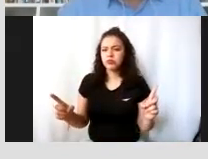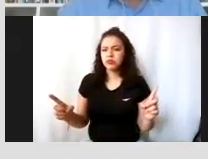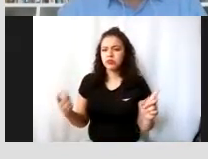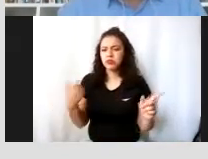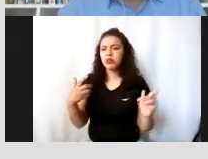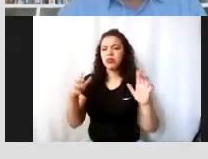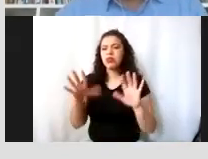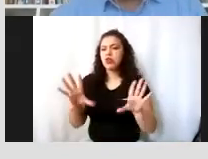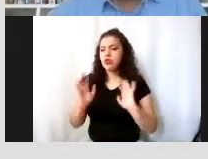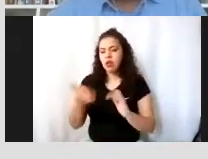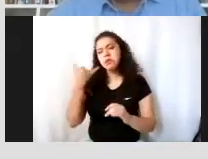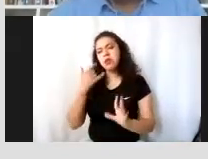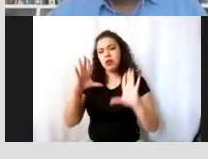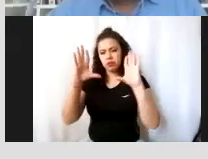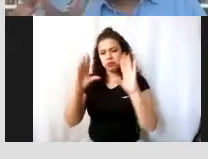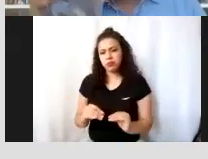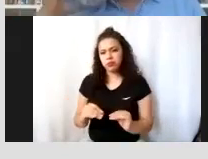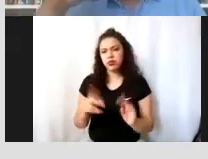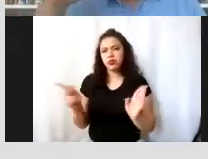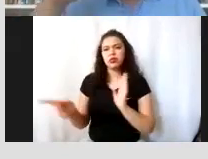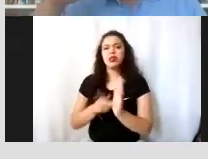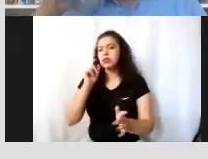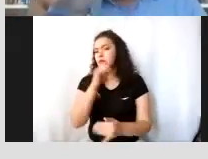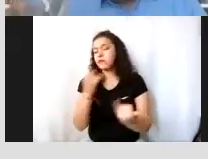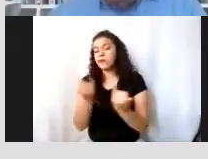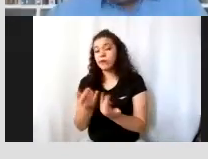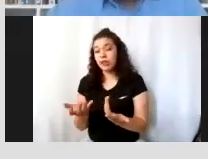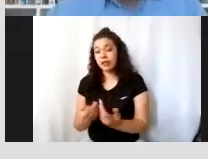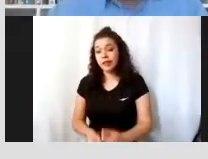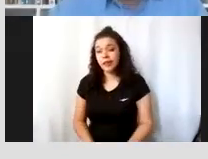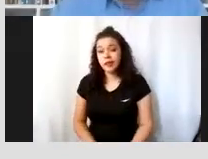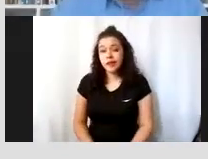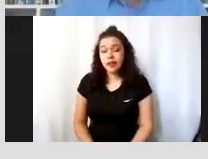equipo y otra vez me presenta lo mismo.